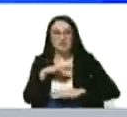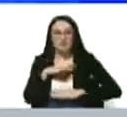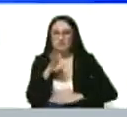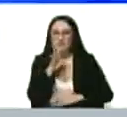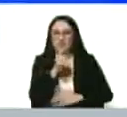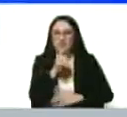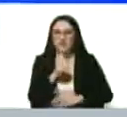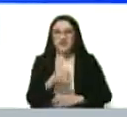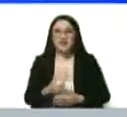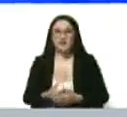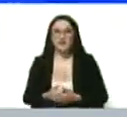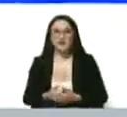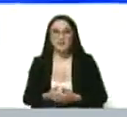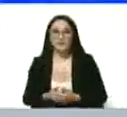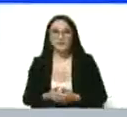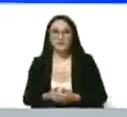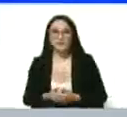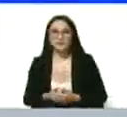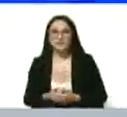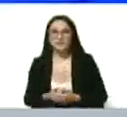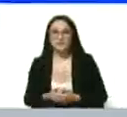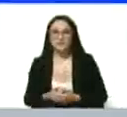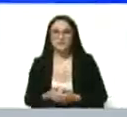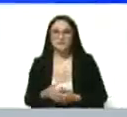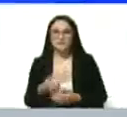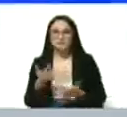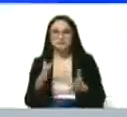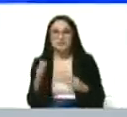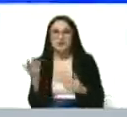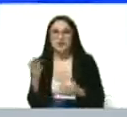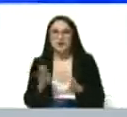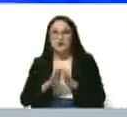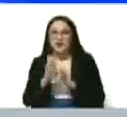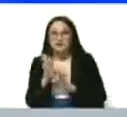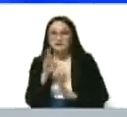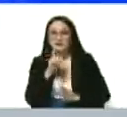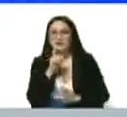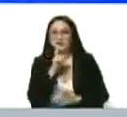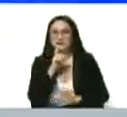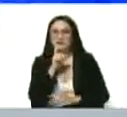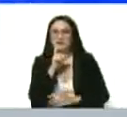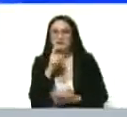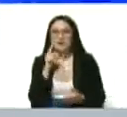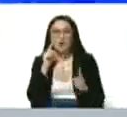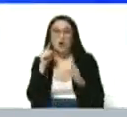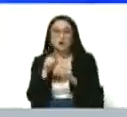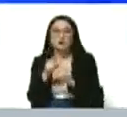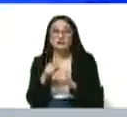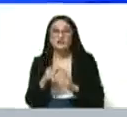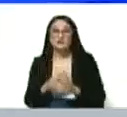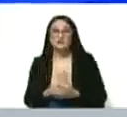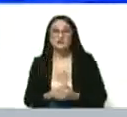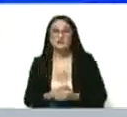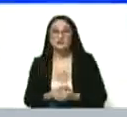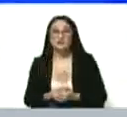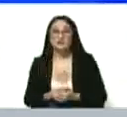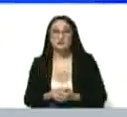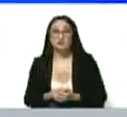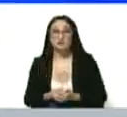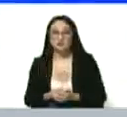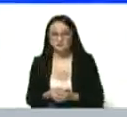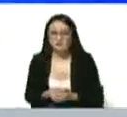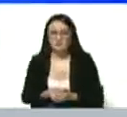y contaminantes. A pesar de los avances alcanzados bajo el objetivo número 7